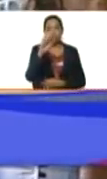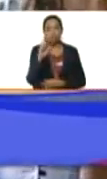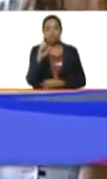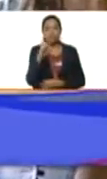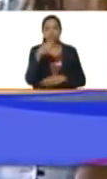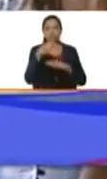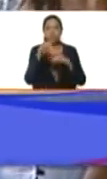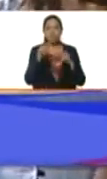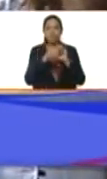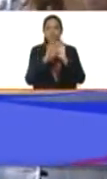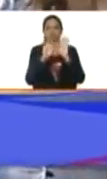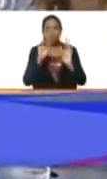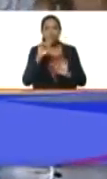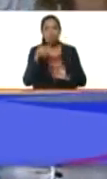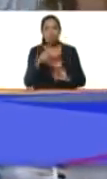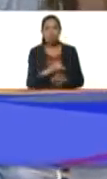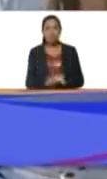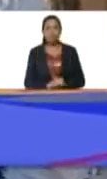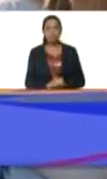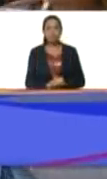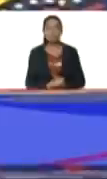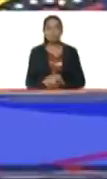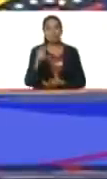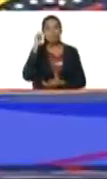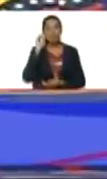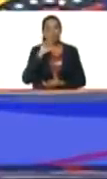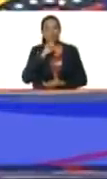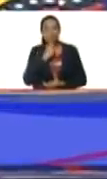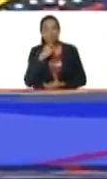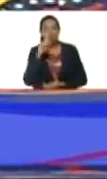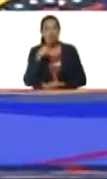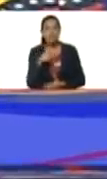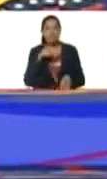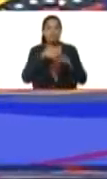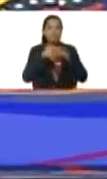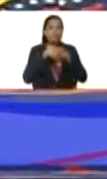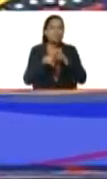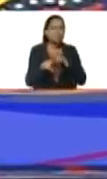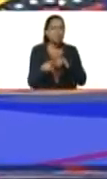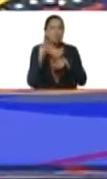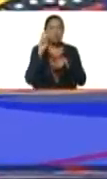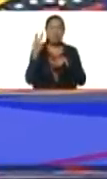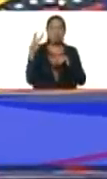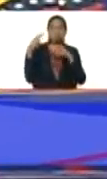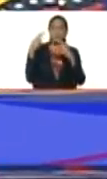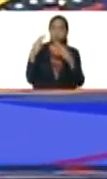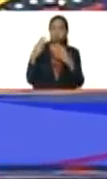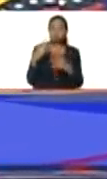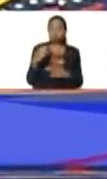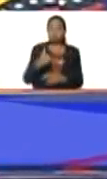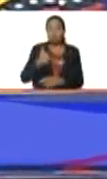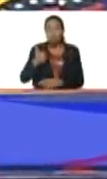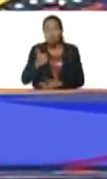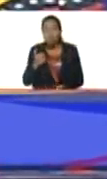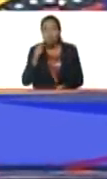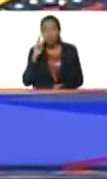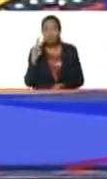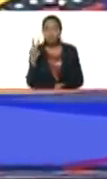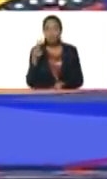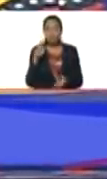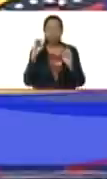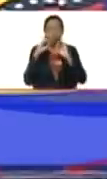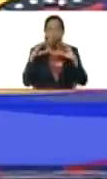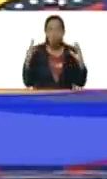datos fidedignos, secretos, chismes bien sabrosos que corren por el